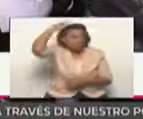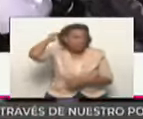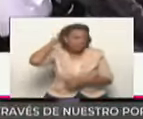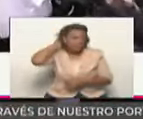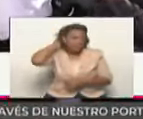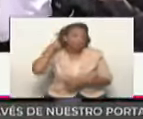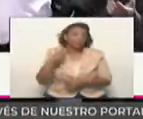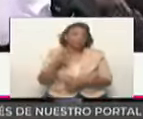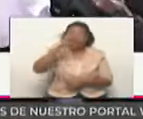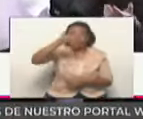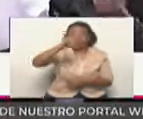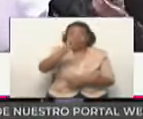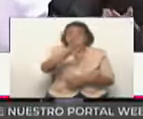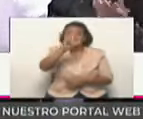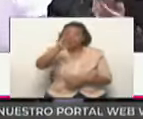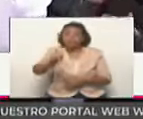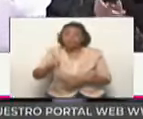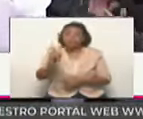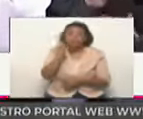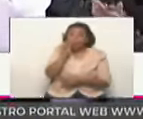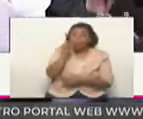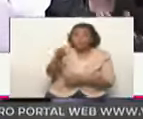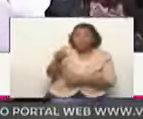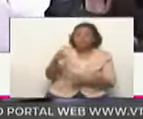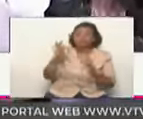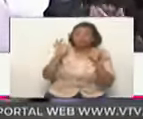Alex Saab Morán. Gracias, presidente.